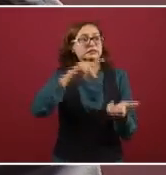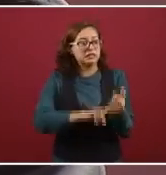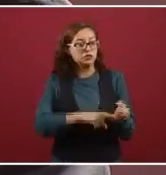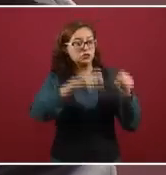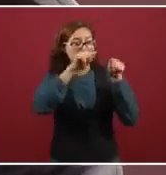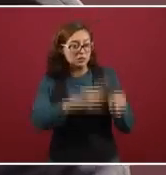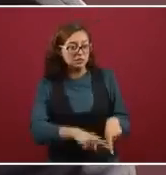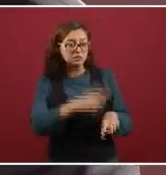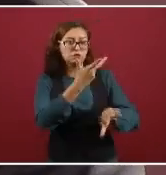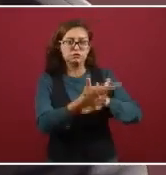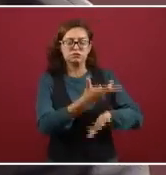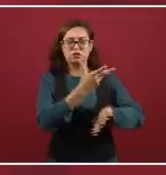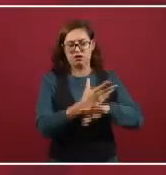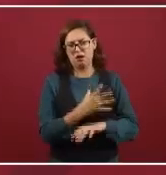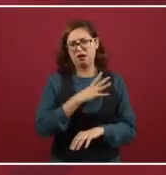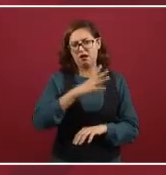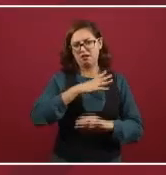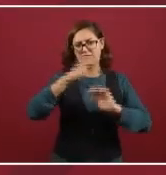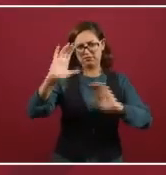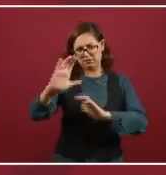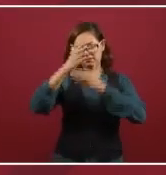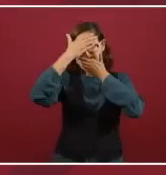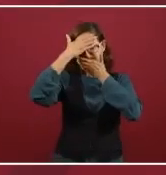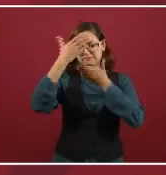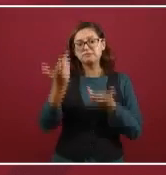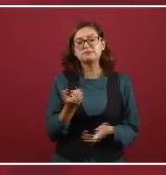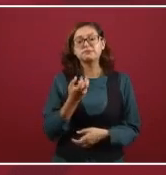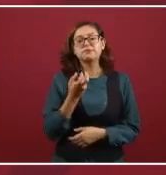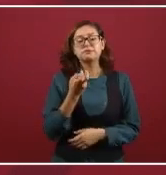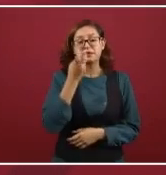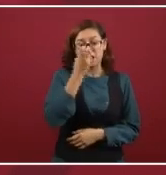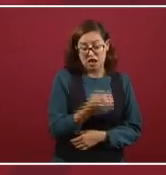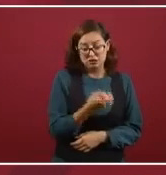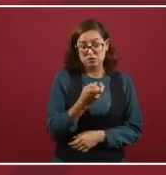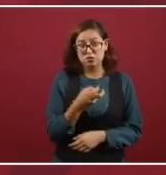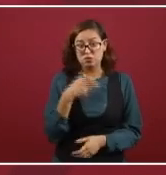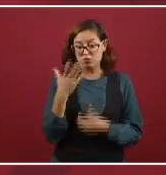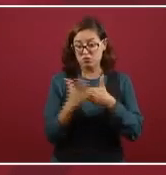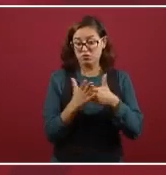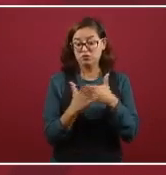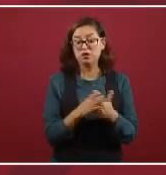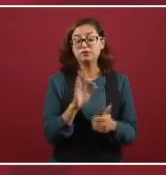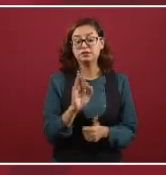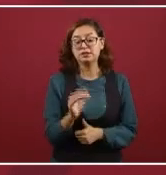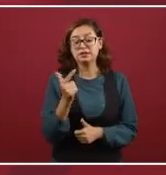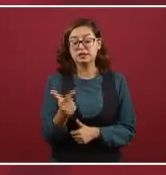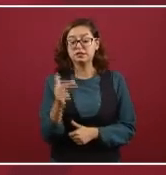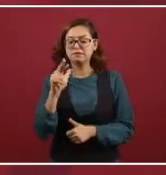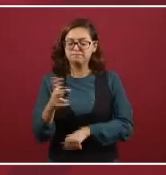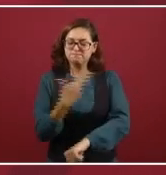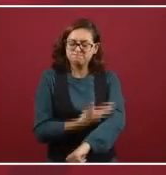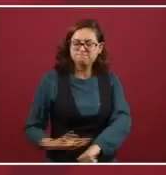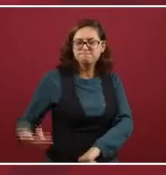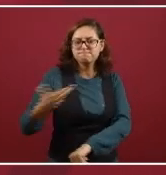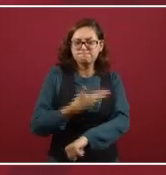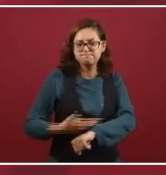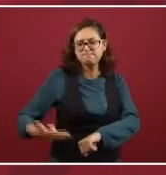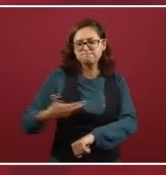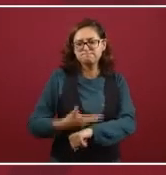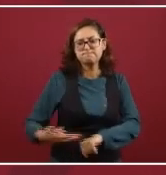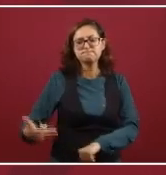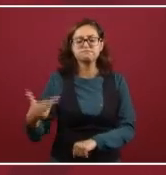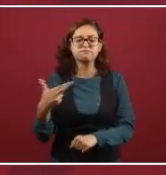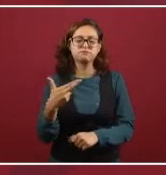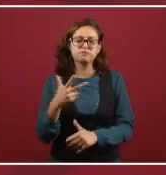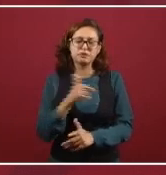Unidos. Corresponderá entonces a la Fiscalía General de la República iniciar el procedimiento legal correspondiente.